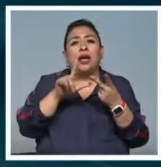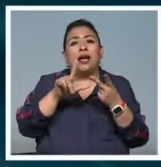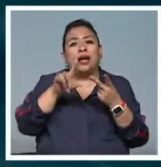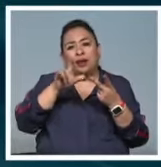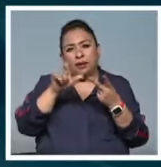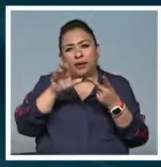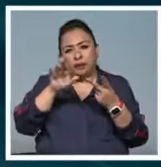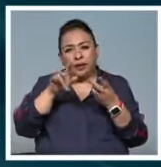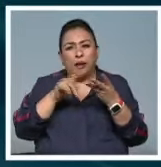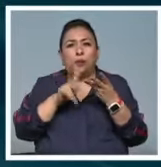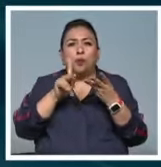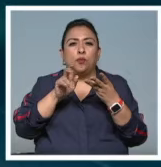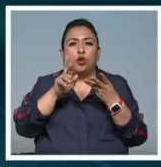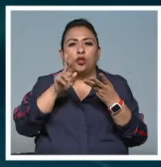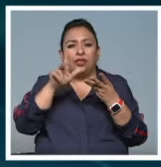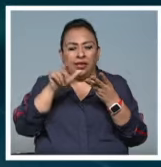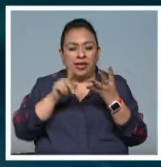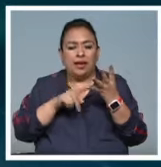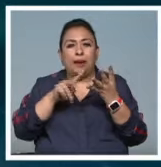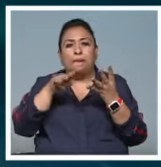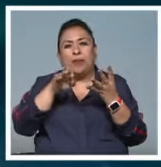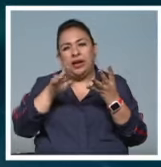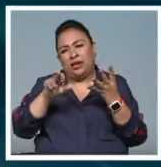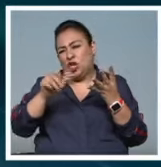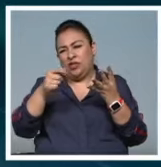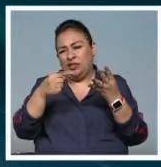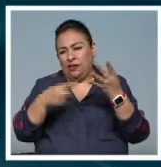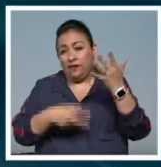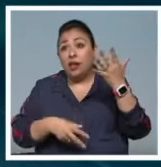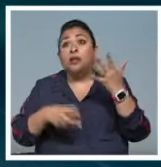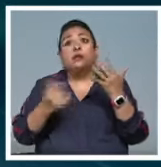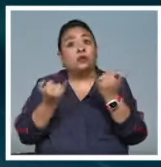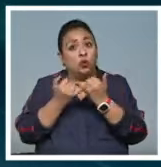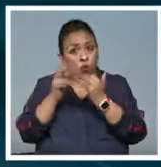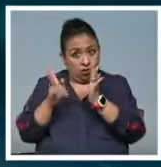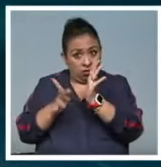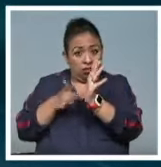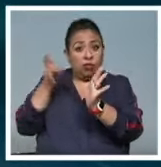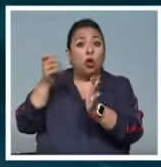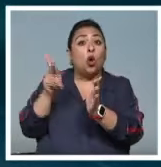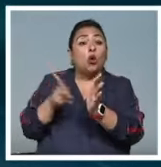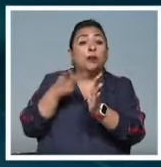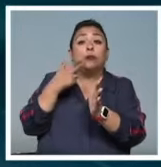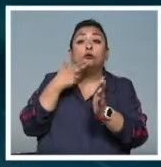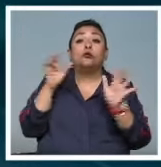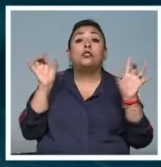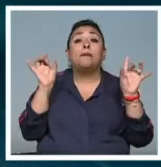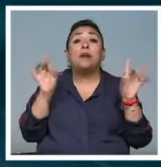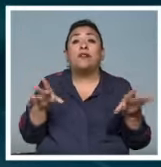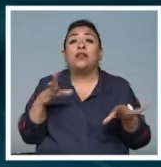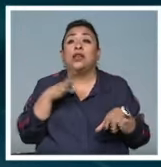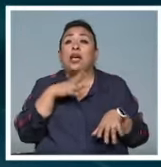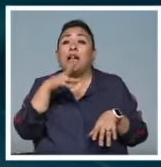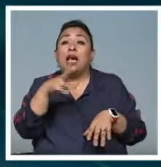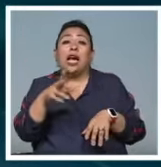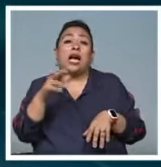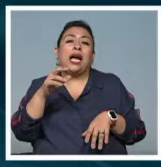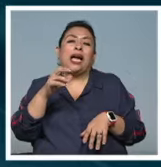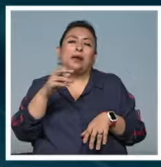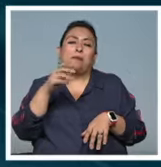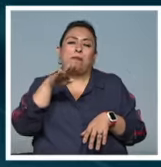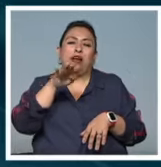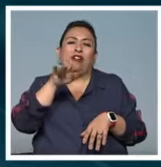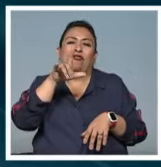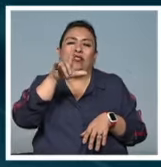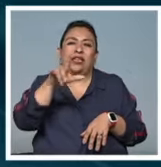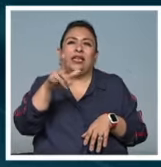Bravo, Maribel Portela y Javier Marín, entre otros, retoman esta figura. hay marfiles de procedencia hispano-filipina,